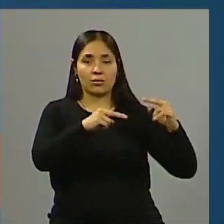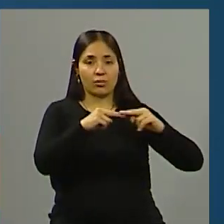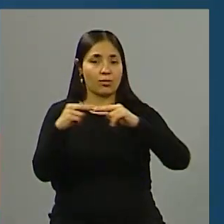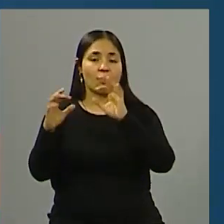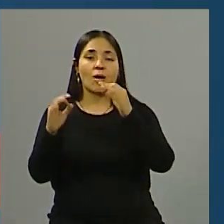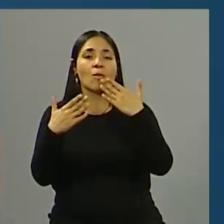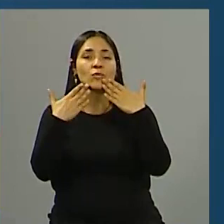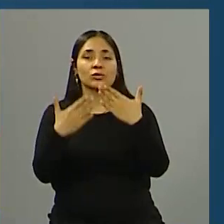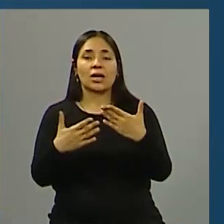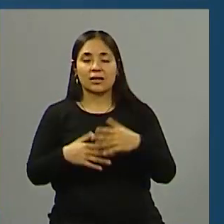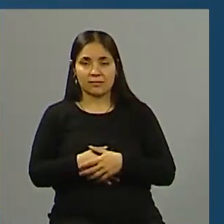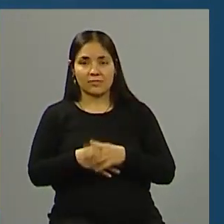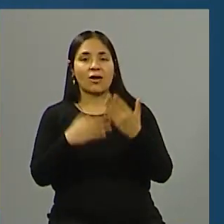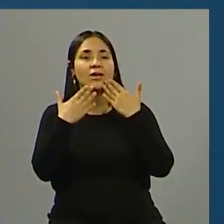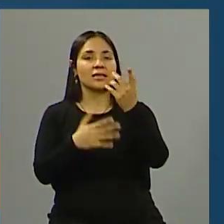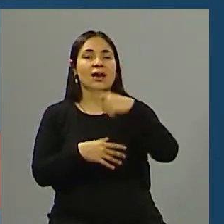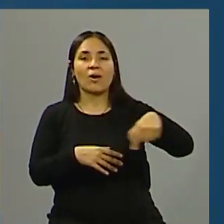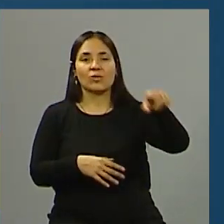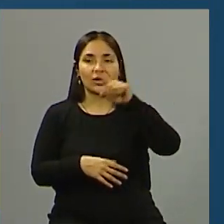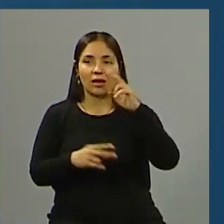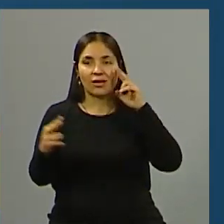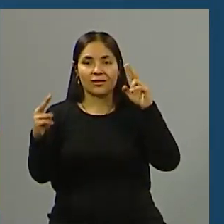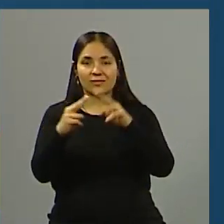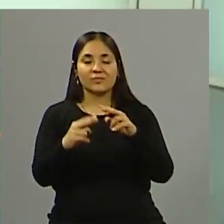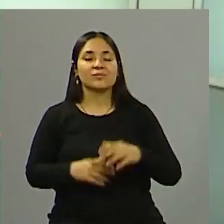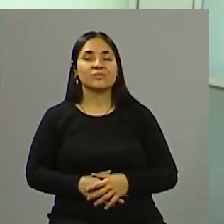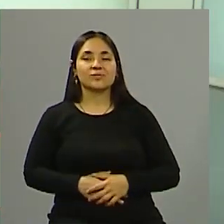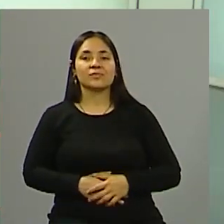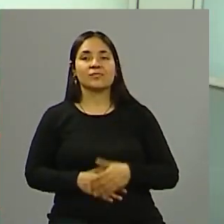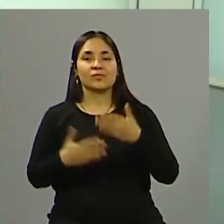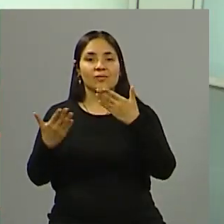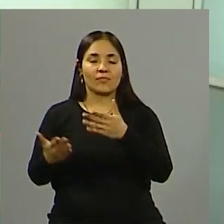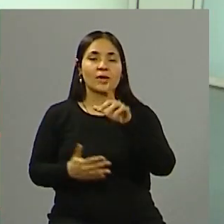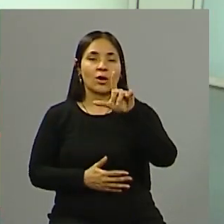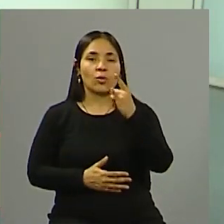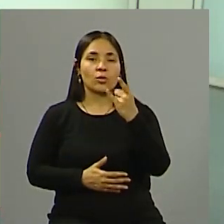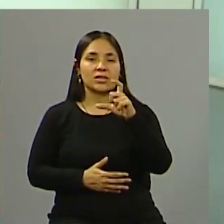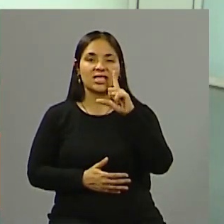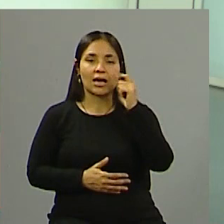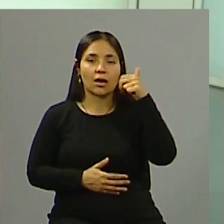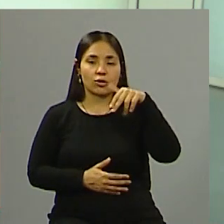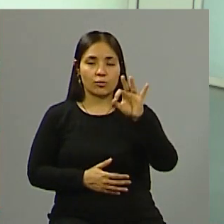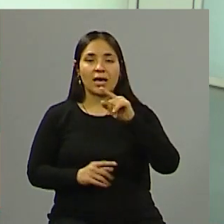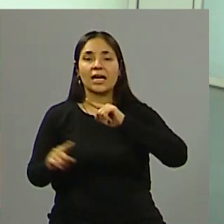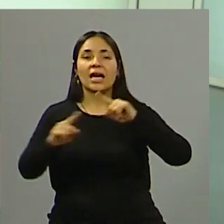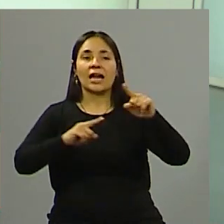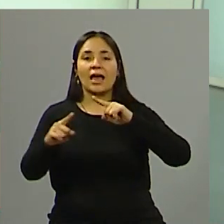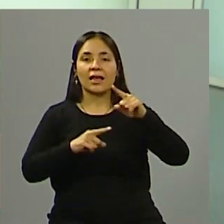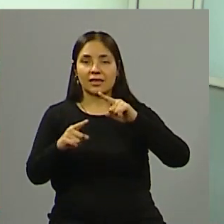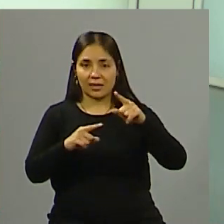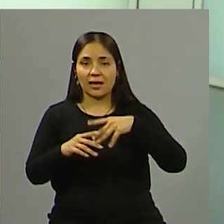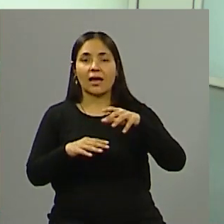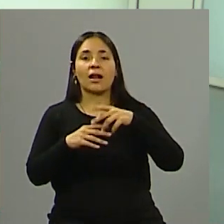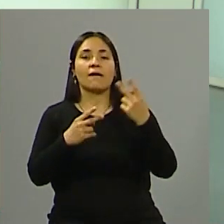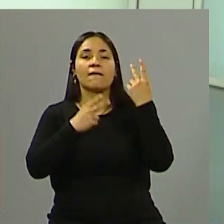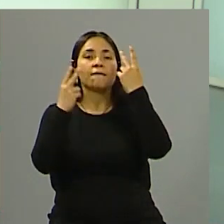gracias. No, muchas gracias a ustedes. Será hasta cualquier momento. Así pasaba Luciano Haas, gerente de la línea San Martín Metropolitana y